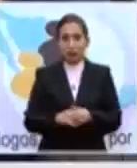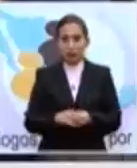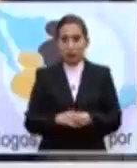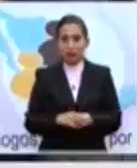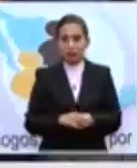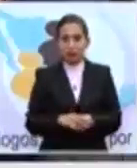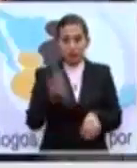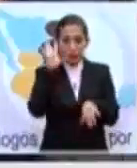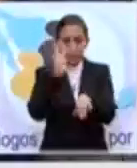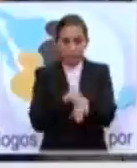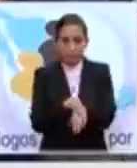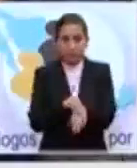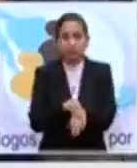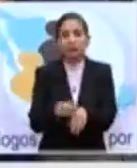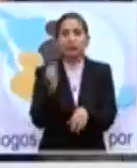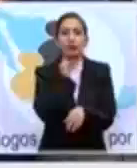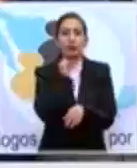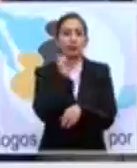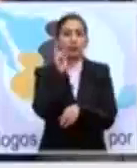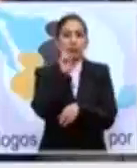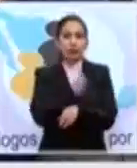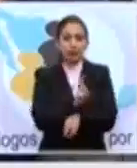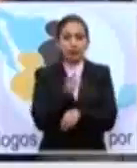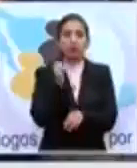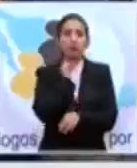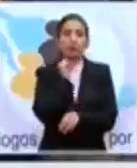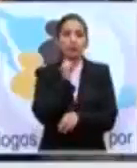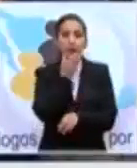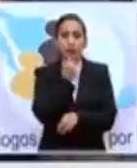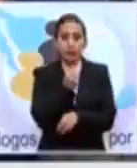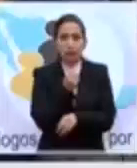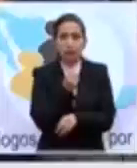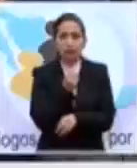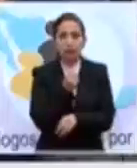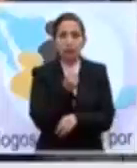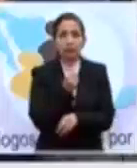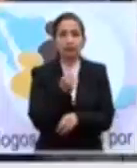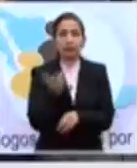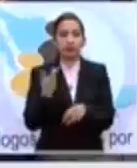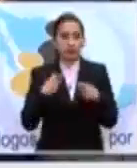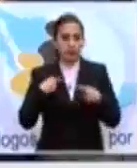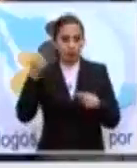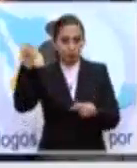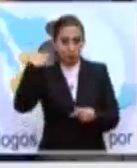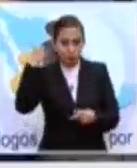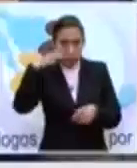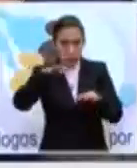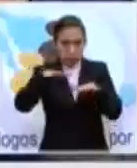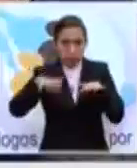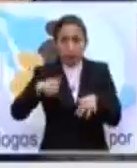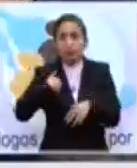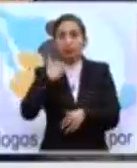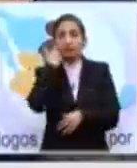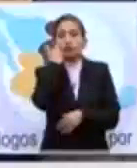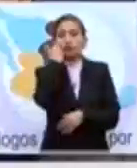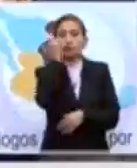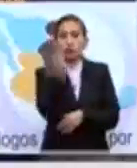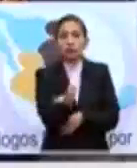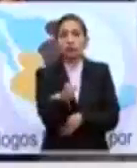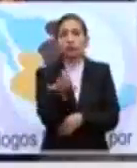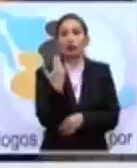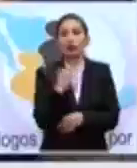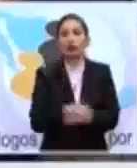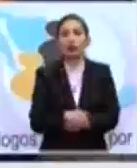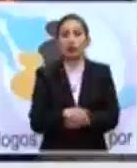Con el permiso de la senadora, senadores y ponentes, quiero expresar